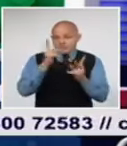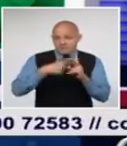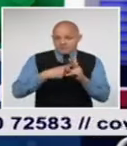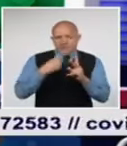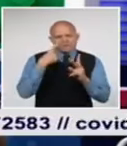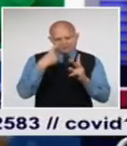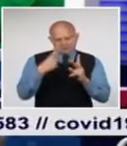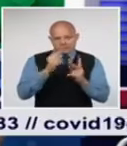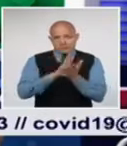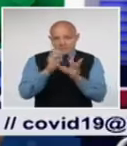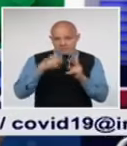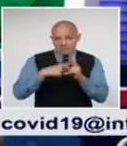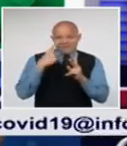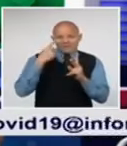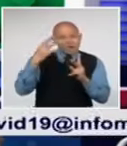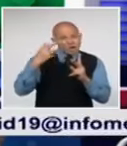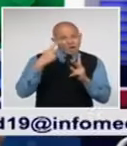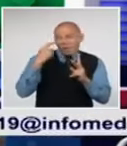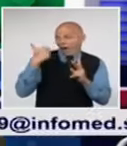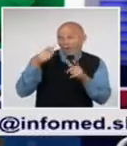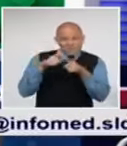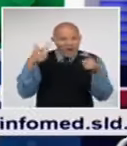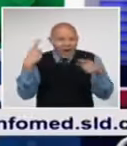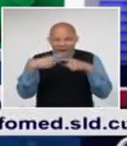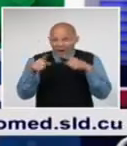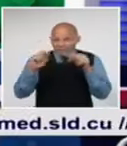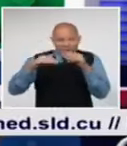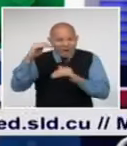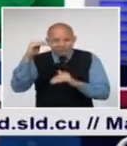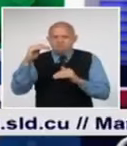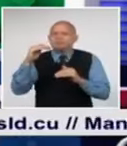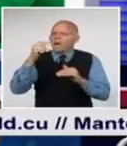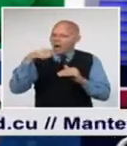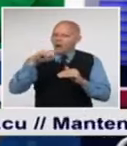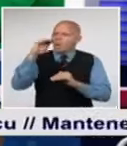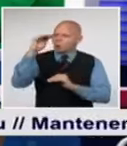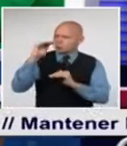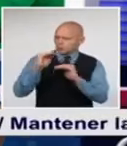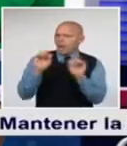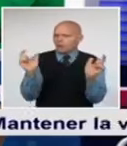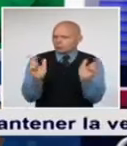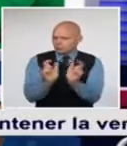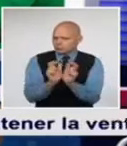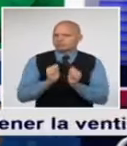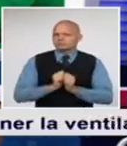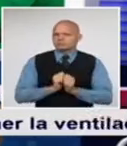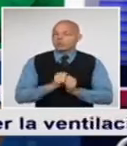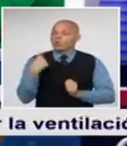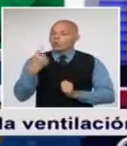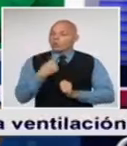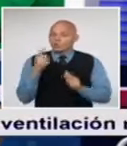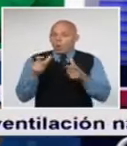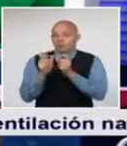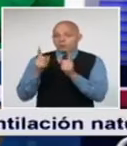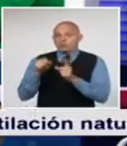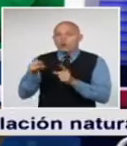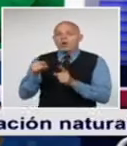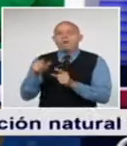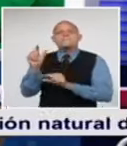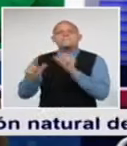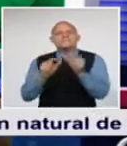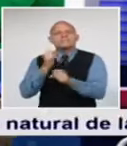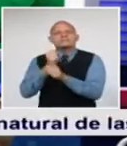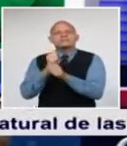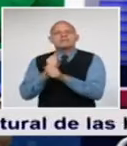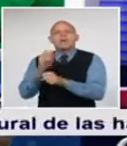estos pronósticos, que además, como hemos visto a veces en los intercambios con los científicos, los matemáticos en estos momentos